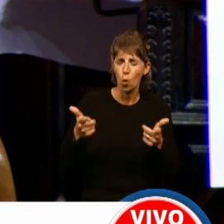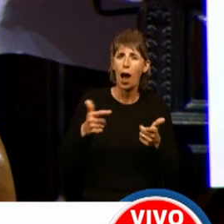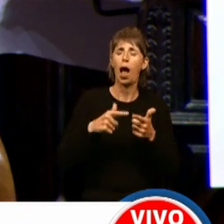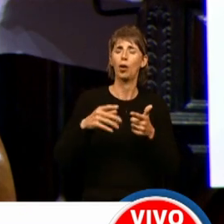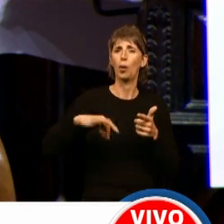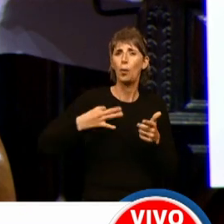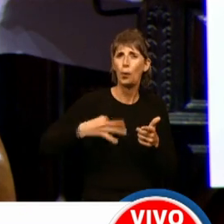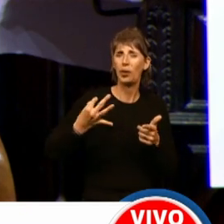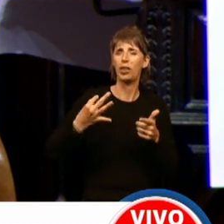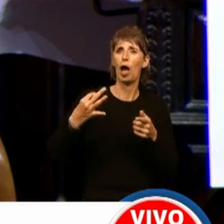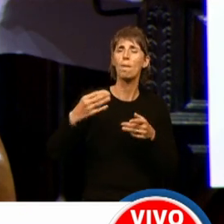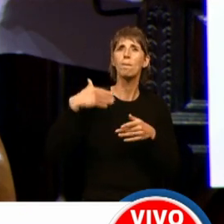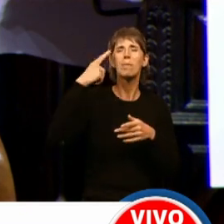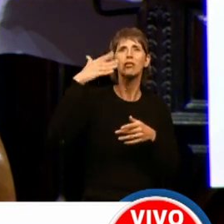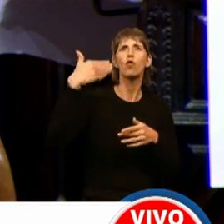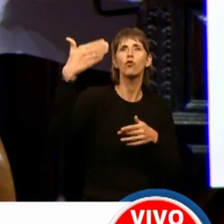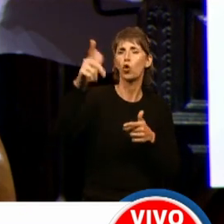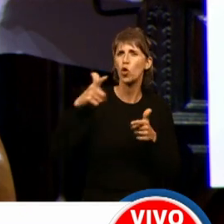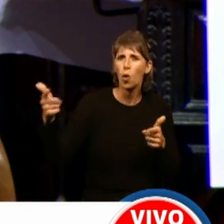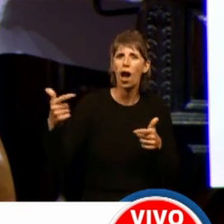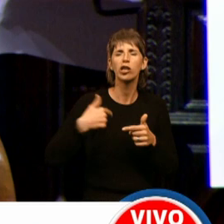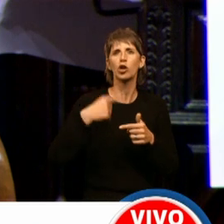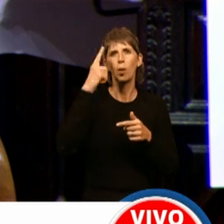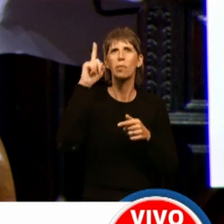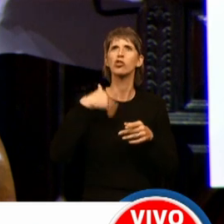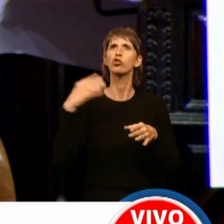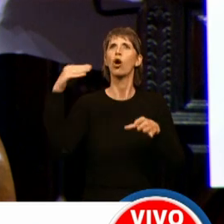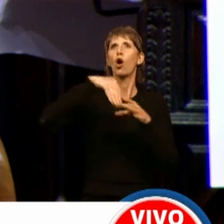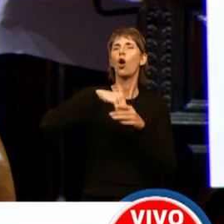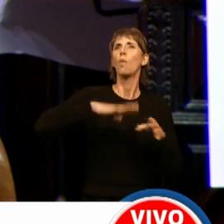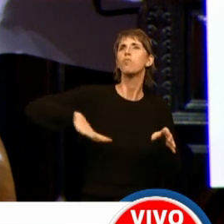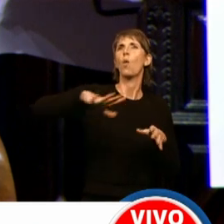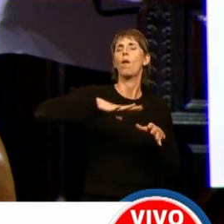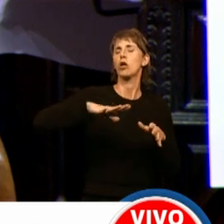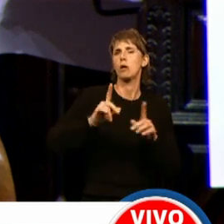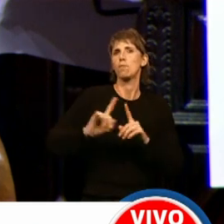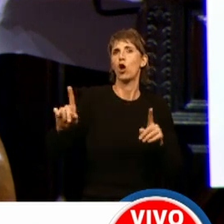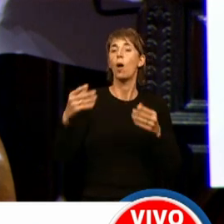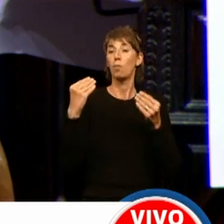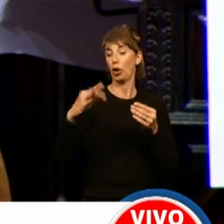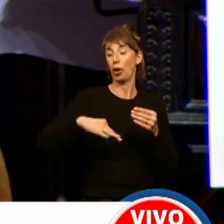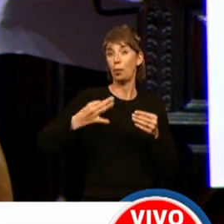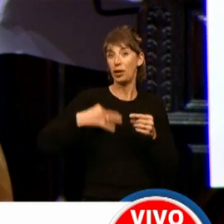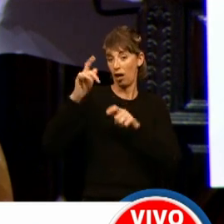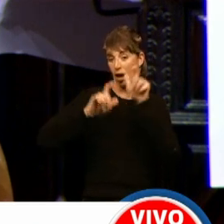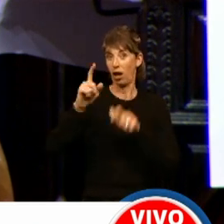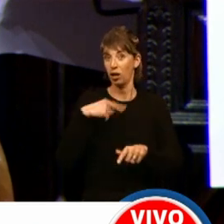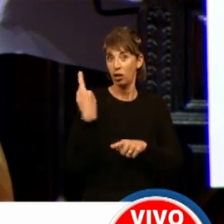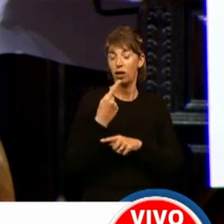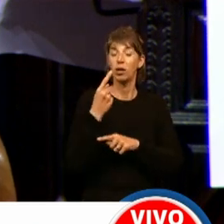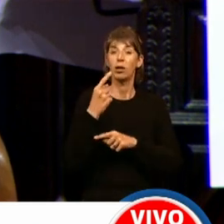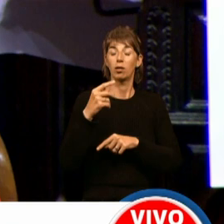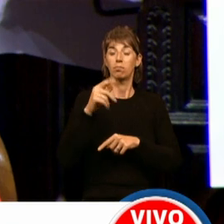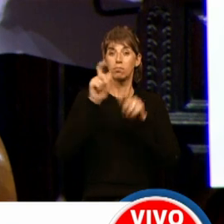sin pensar me como parte de una argentina de todos y de todas porque la vida de nosotros las personas travestis trans